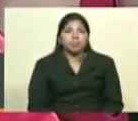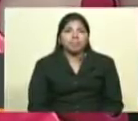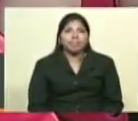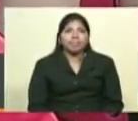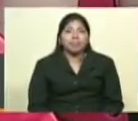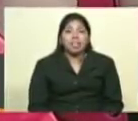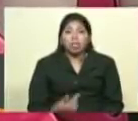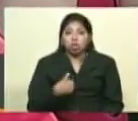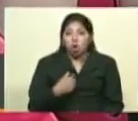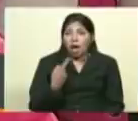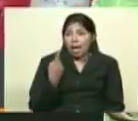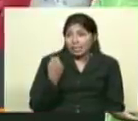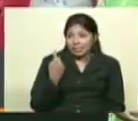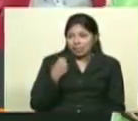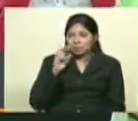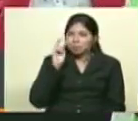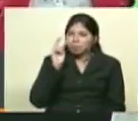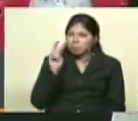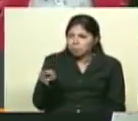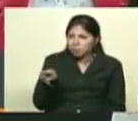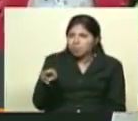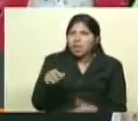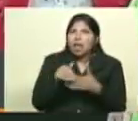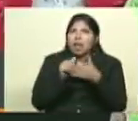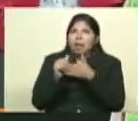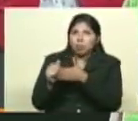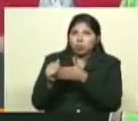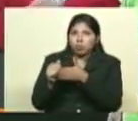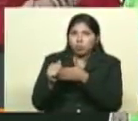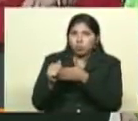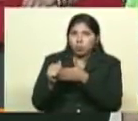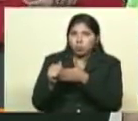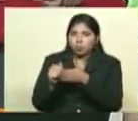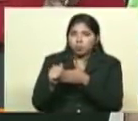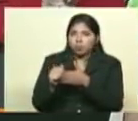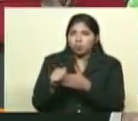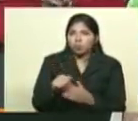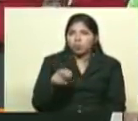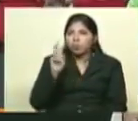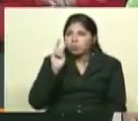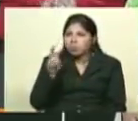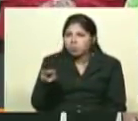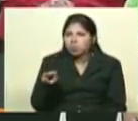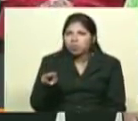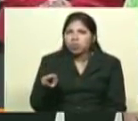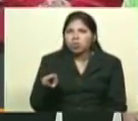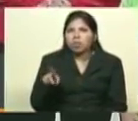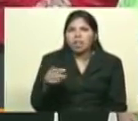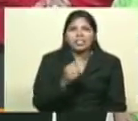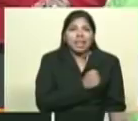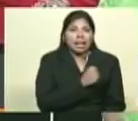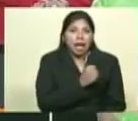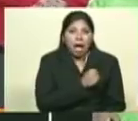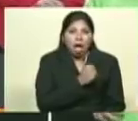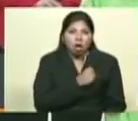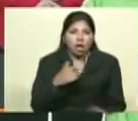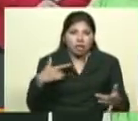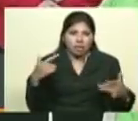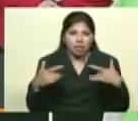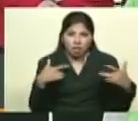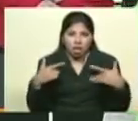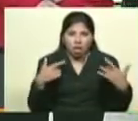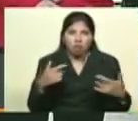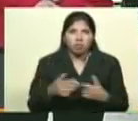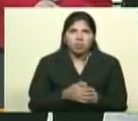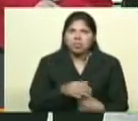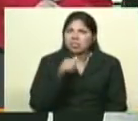Yo ayer veía a la MUT. No sé si ustedes vieron a la MUT que hicieron un acto, un show en Chacao ayer.